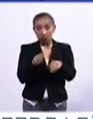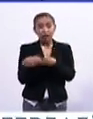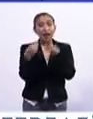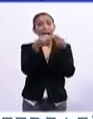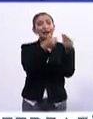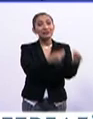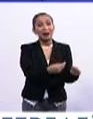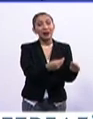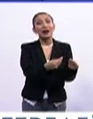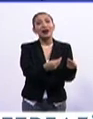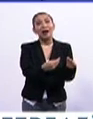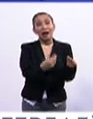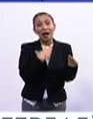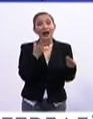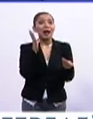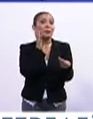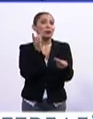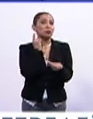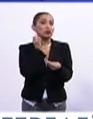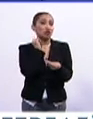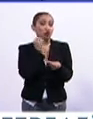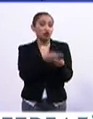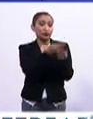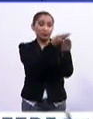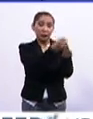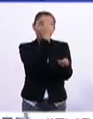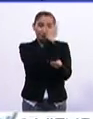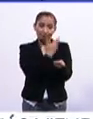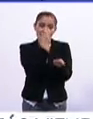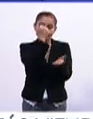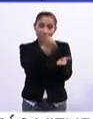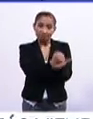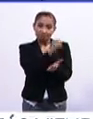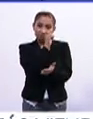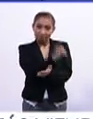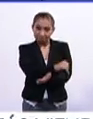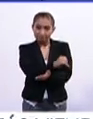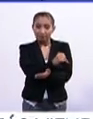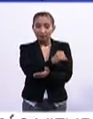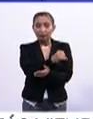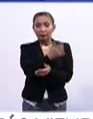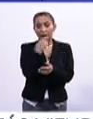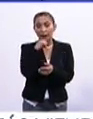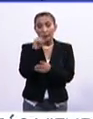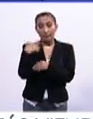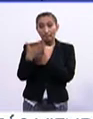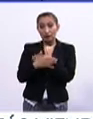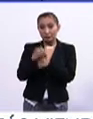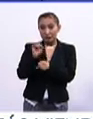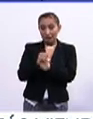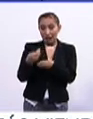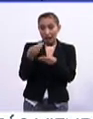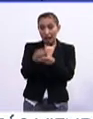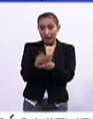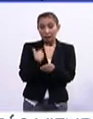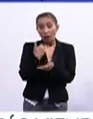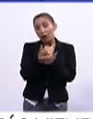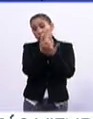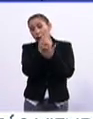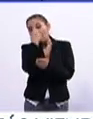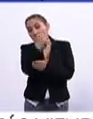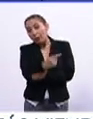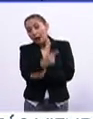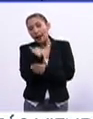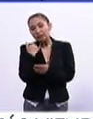entregando precisamente al Congreso de la Unión para su revisión y aprobación entre esta y la próxima semana, y esto nos permitirá, por